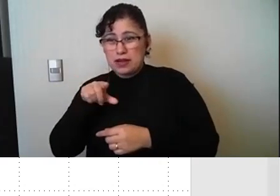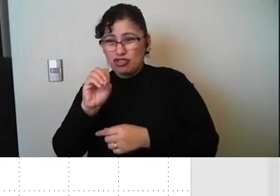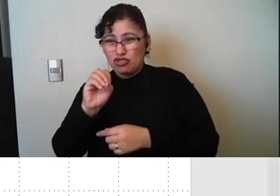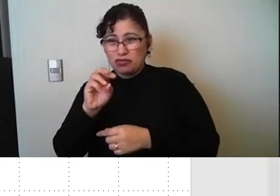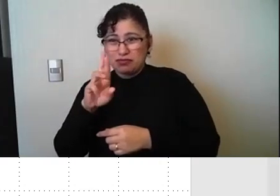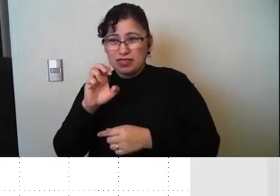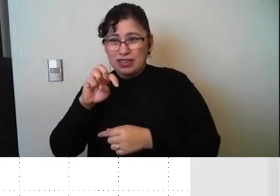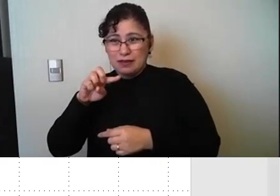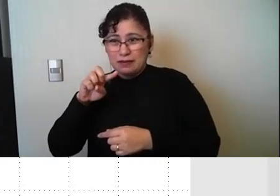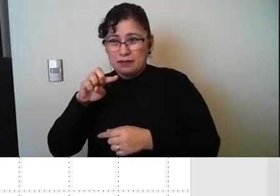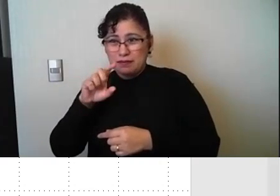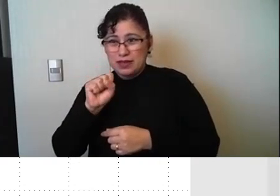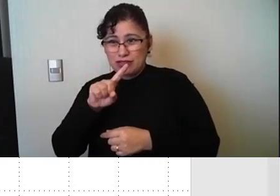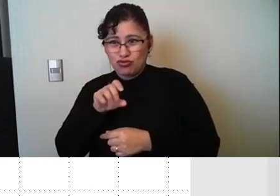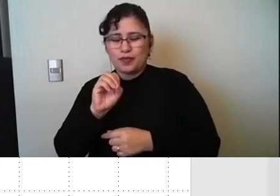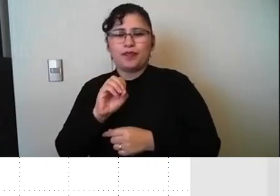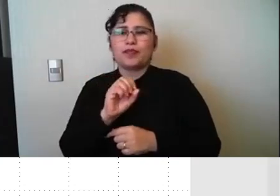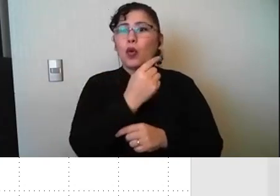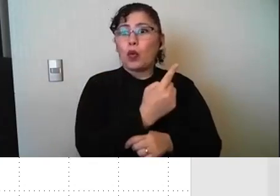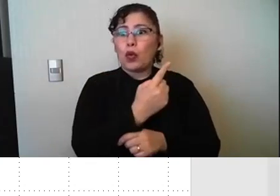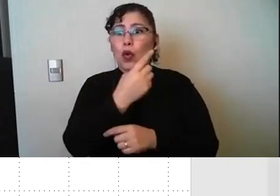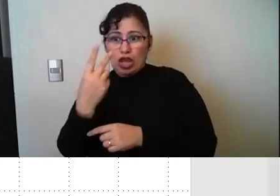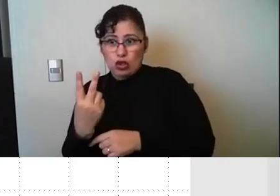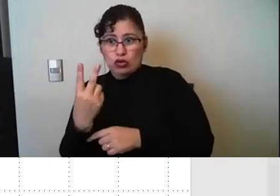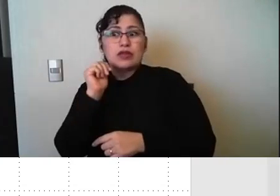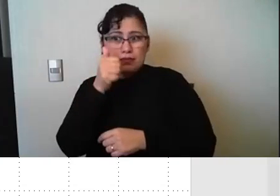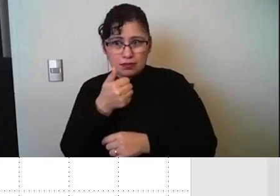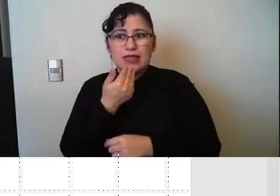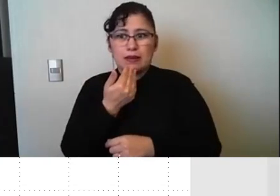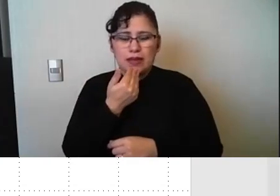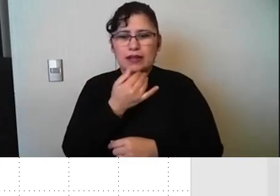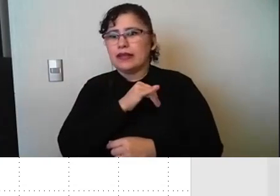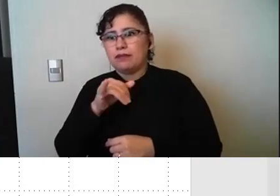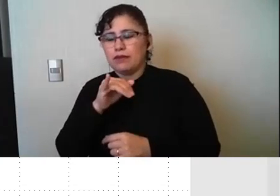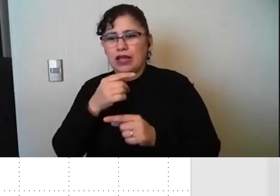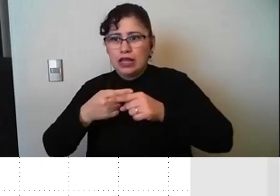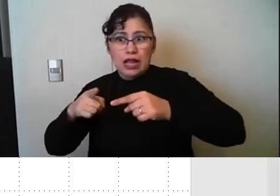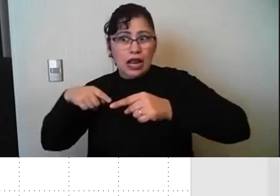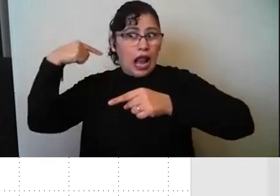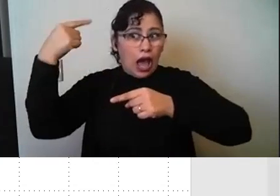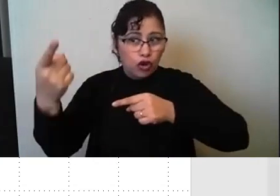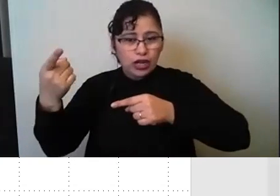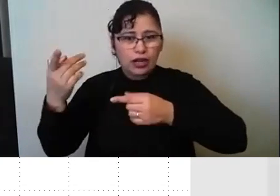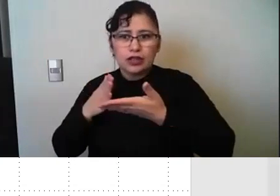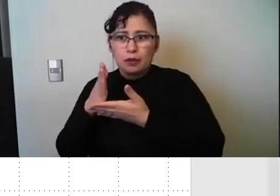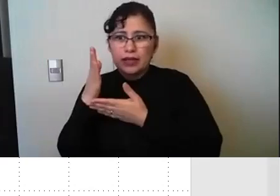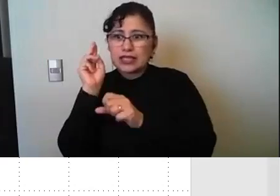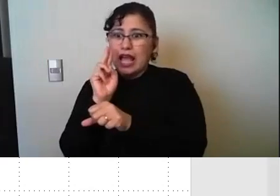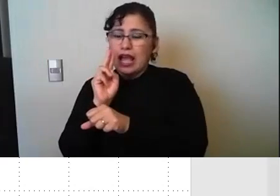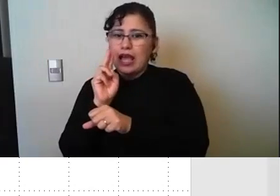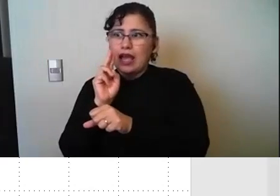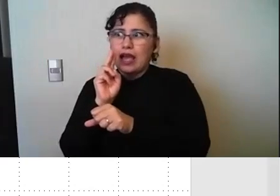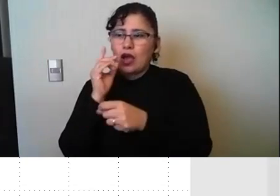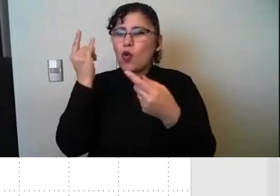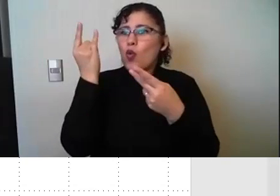1 y 2. Y luego, la próxima semana comenzarán con la unidad